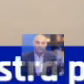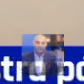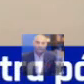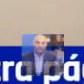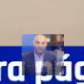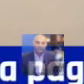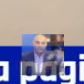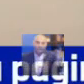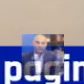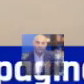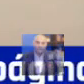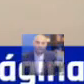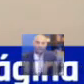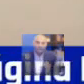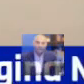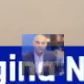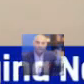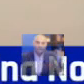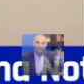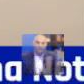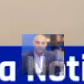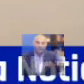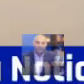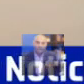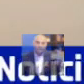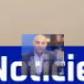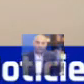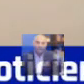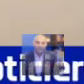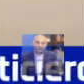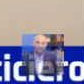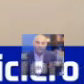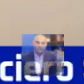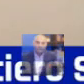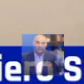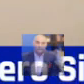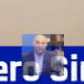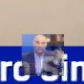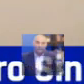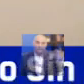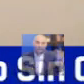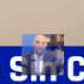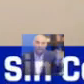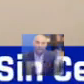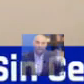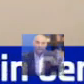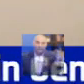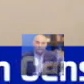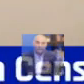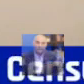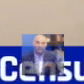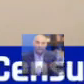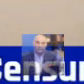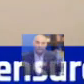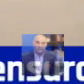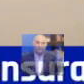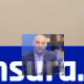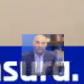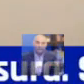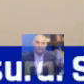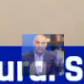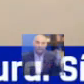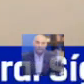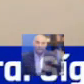Andrés Manuel, a mí no, pero te lo pregunto a ti, cómo responde a lo de las ofensas? Creo que